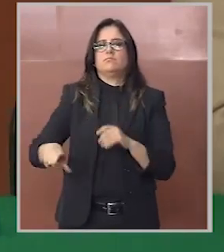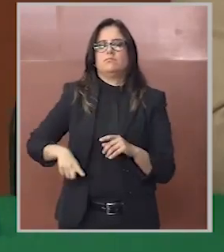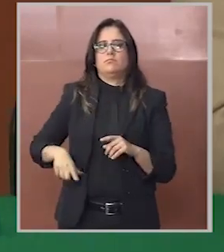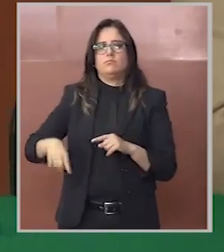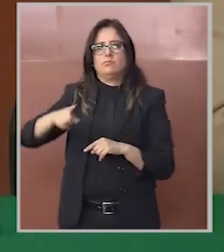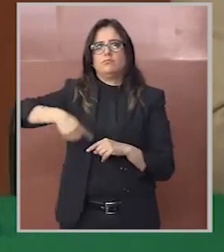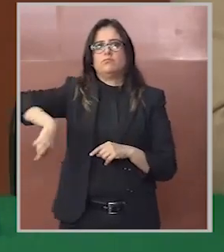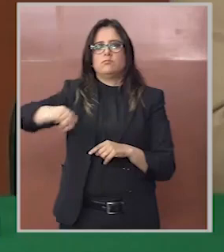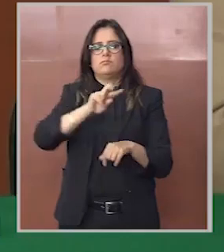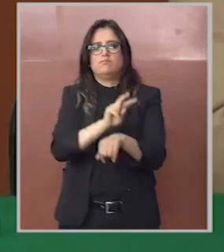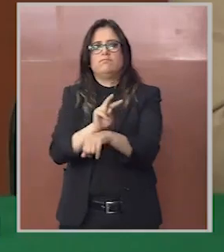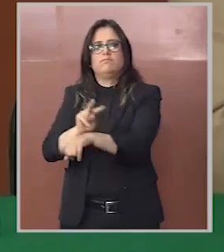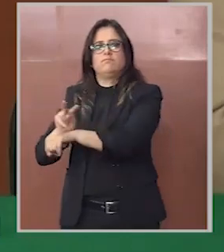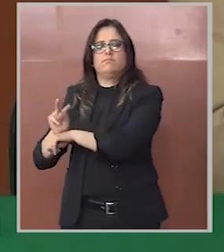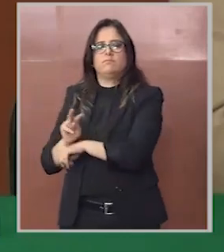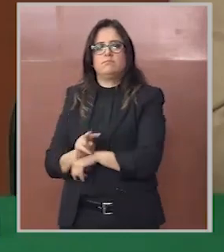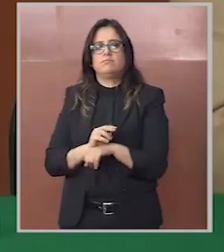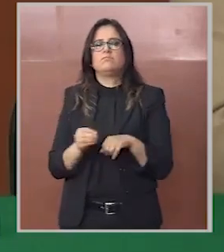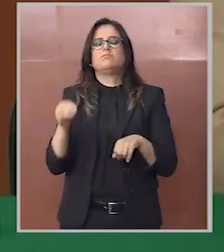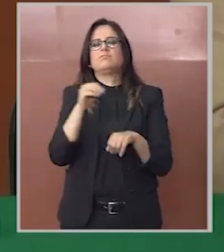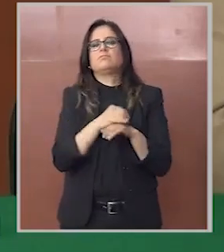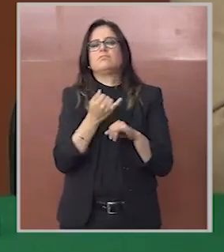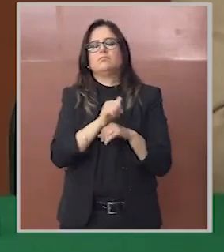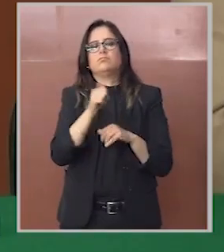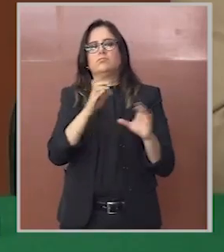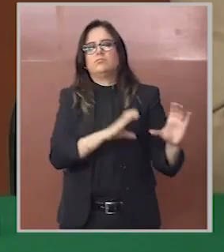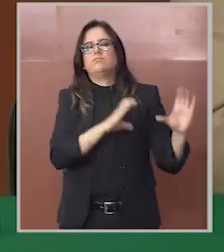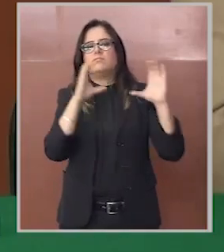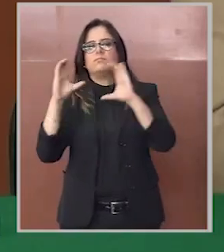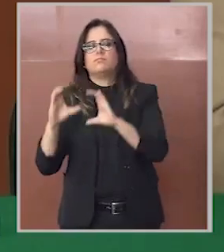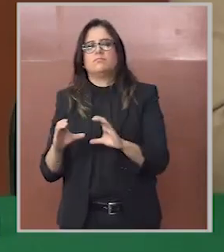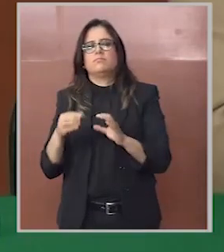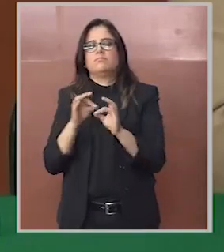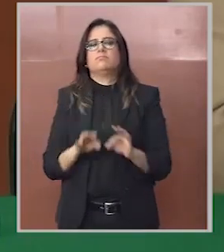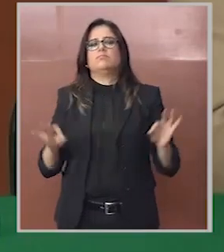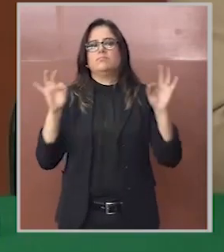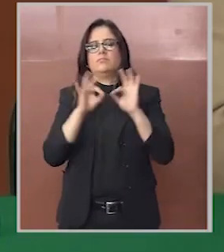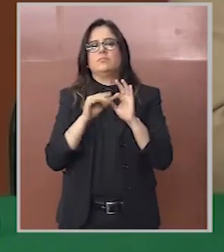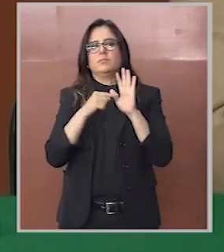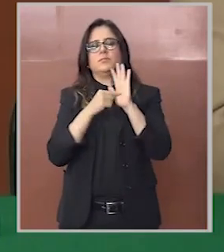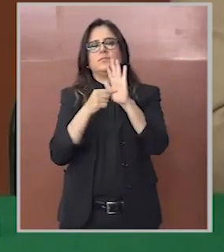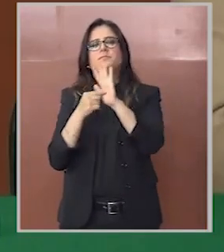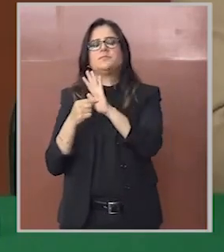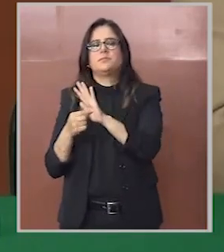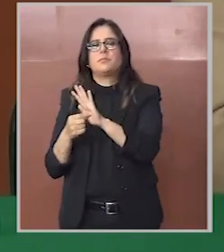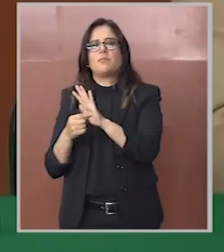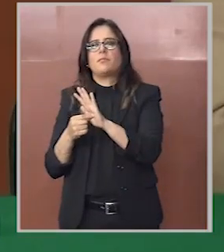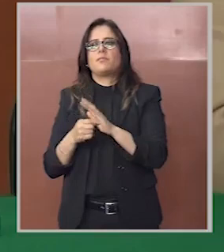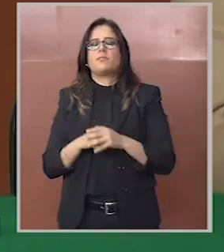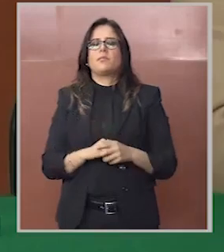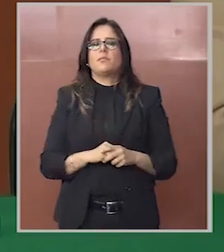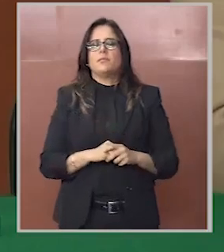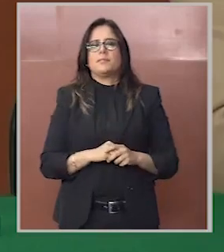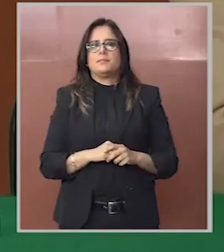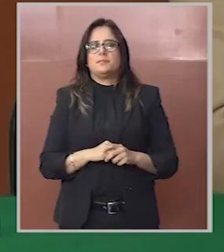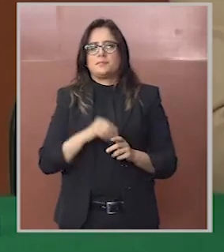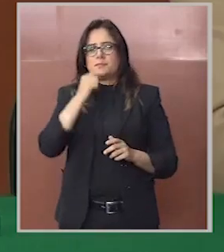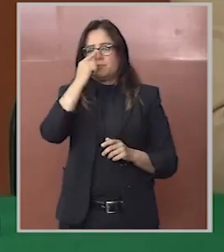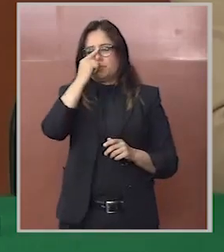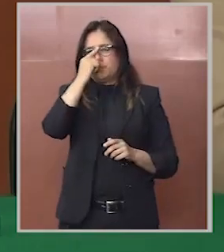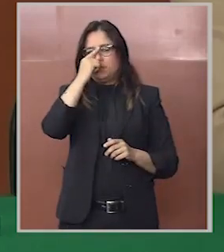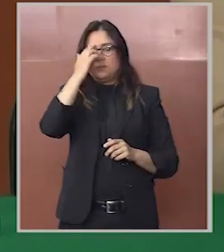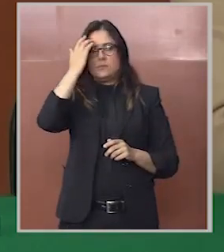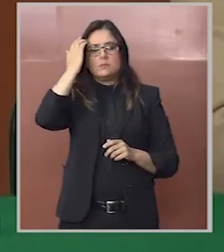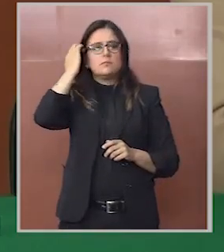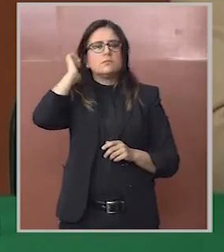y lo lo lo pusimos también como en otro apartado ahí este importante destacar pues y este y ya